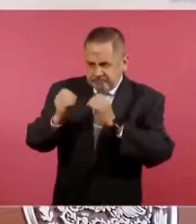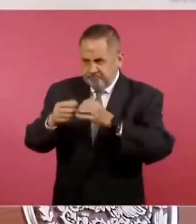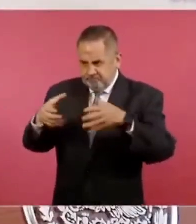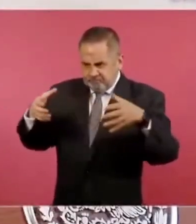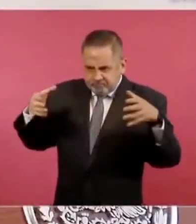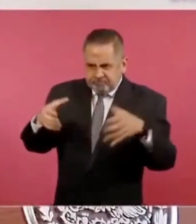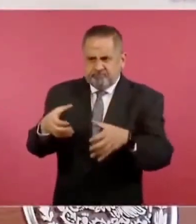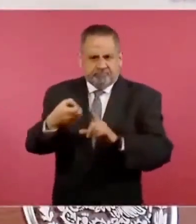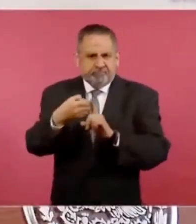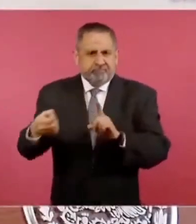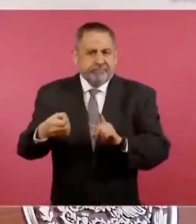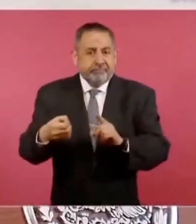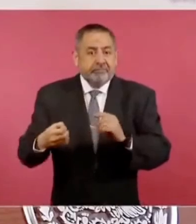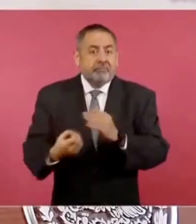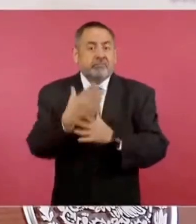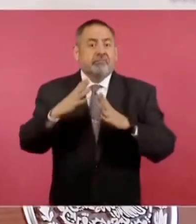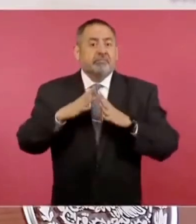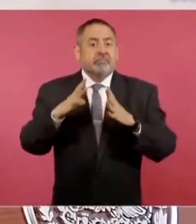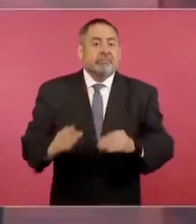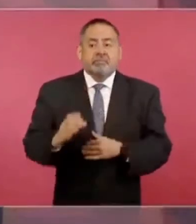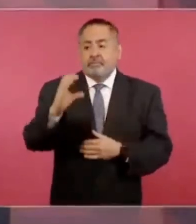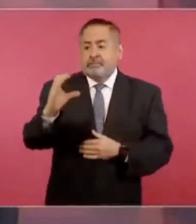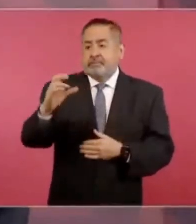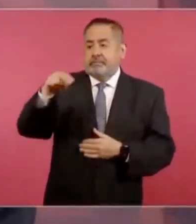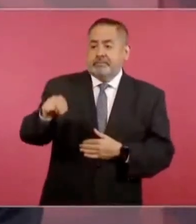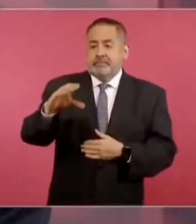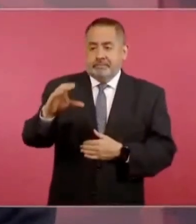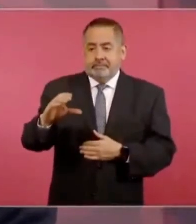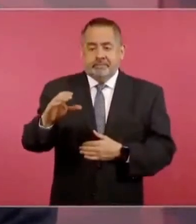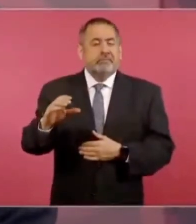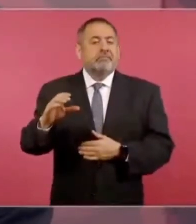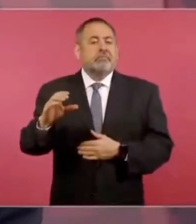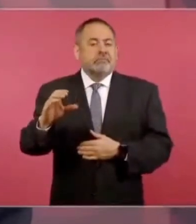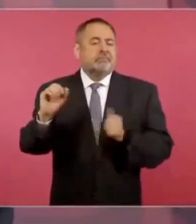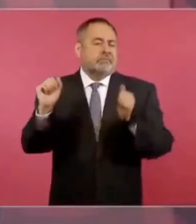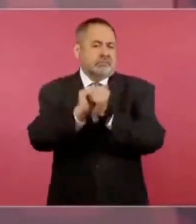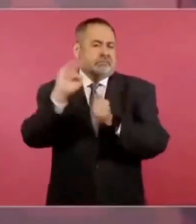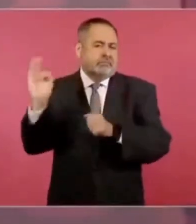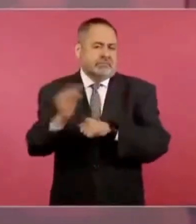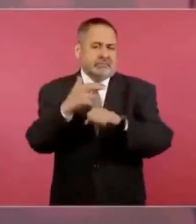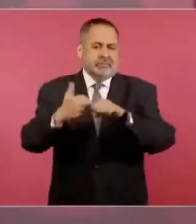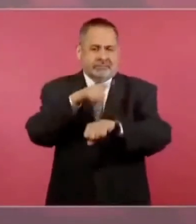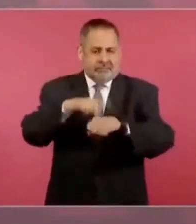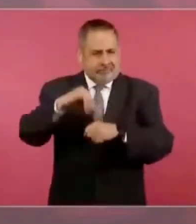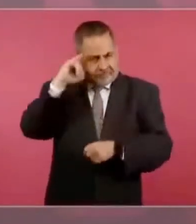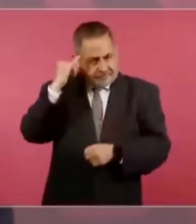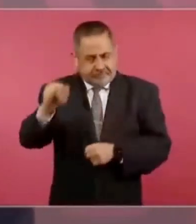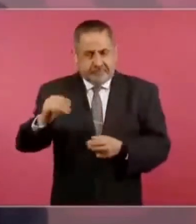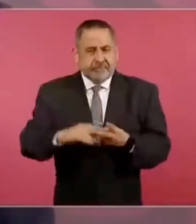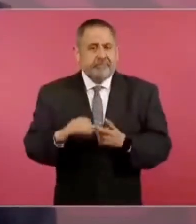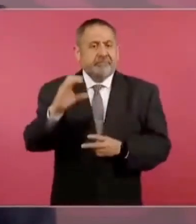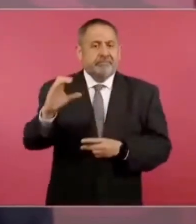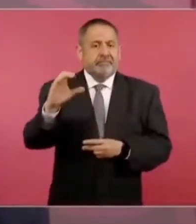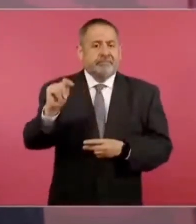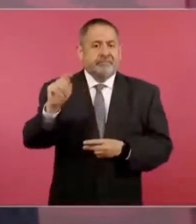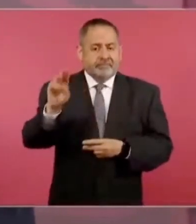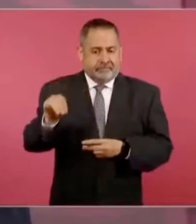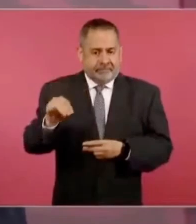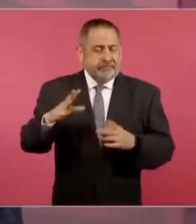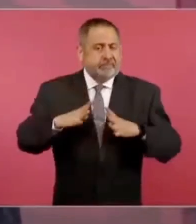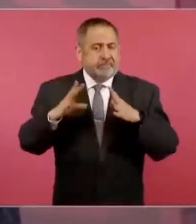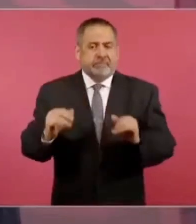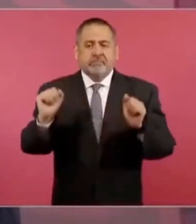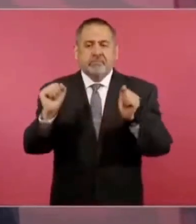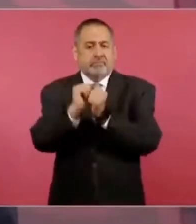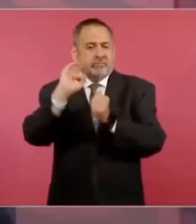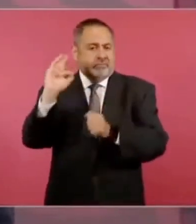Es cuando surge la CNC, la Confederación Nacional Campesina, la CTM, Confederación